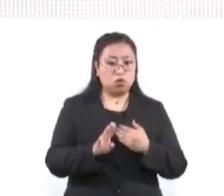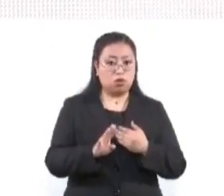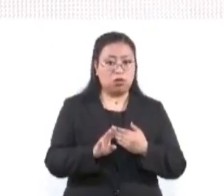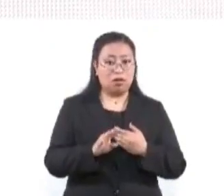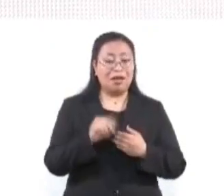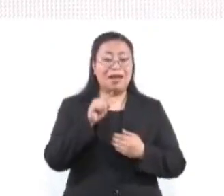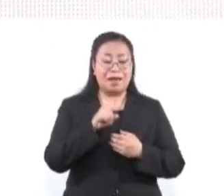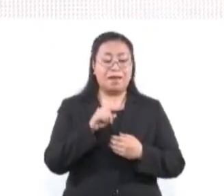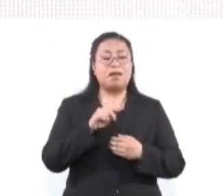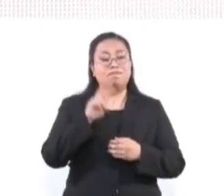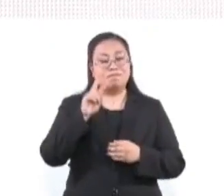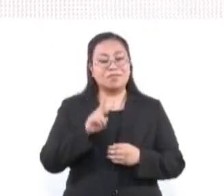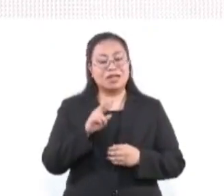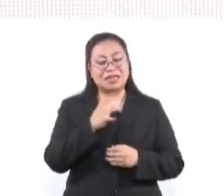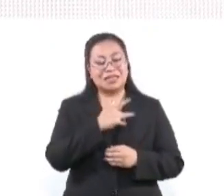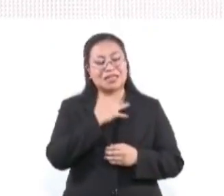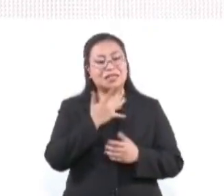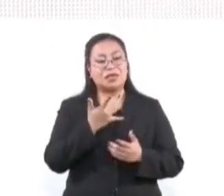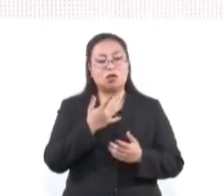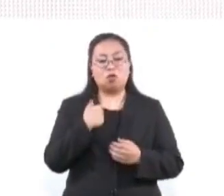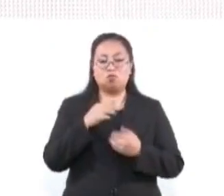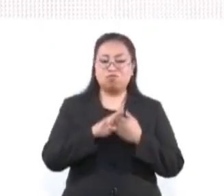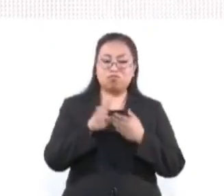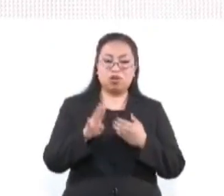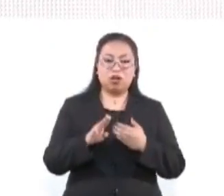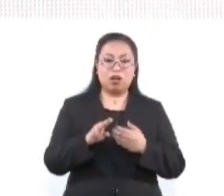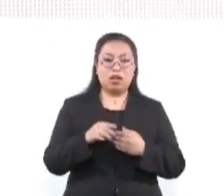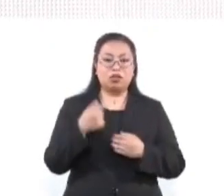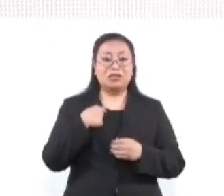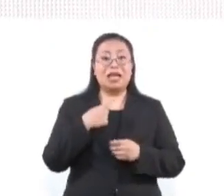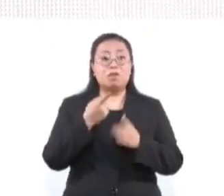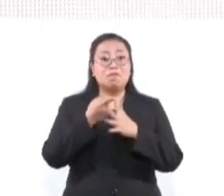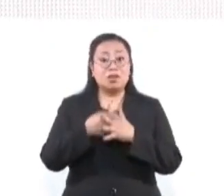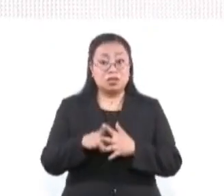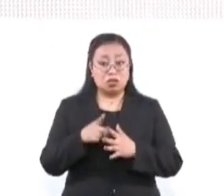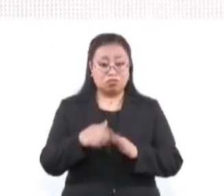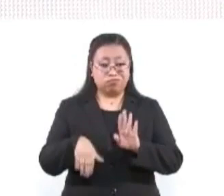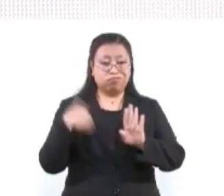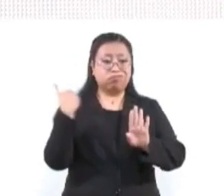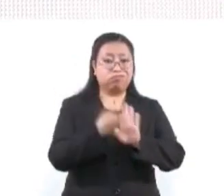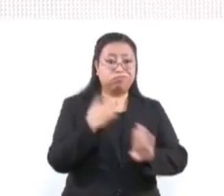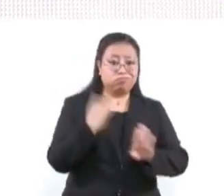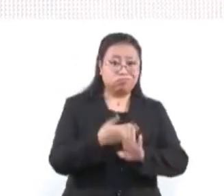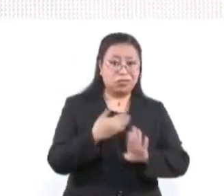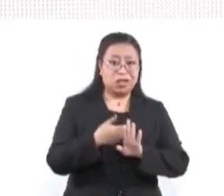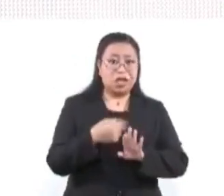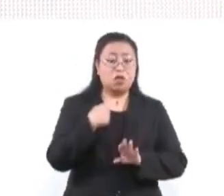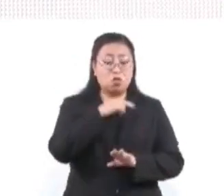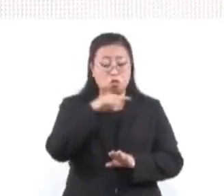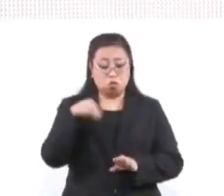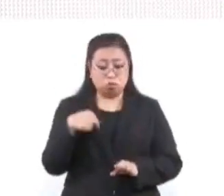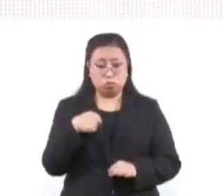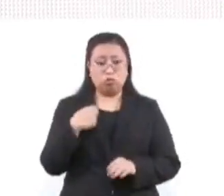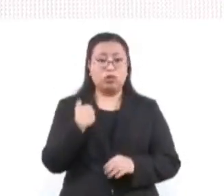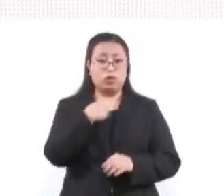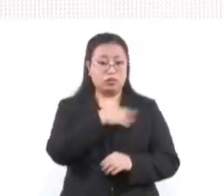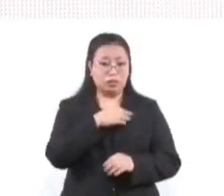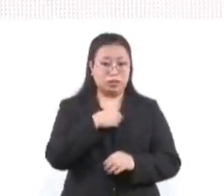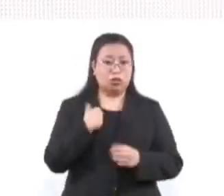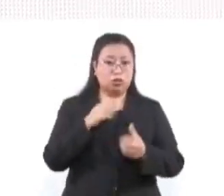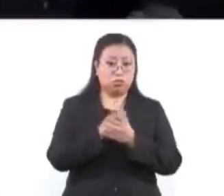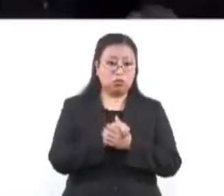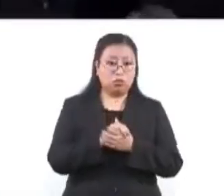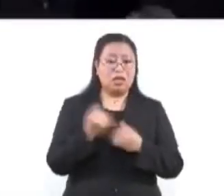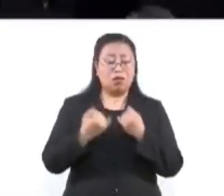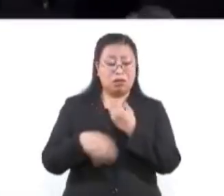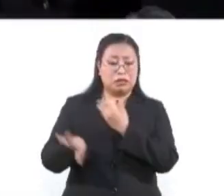él, y sin duda incluye la campaña de desprestigio en su contra y de la cual también hemos sido objeto.